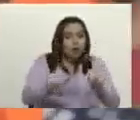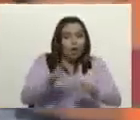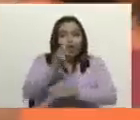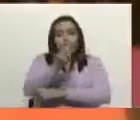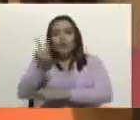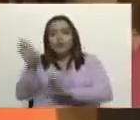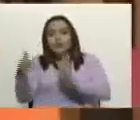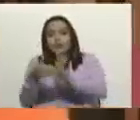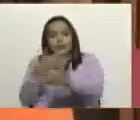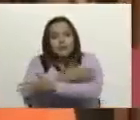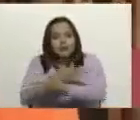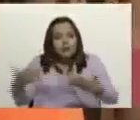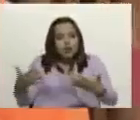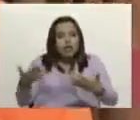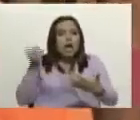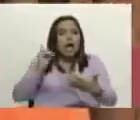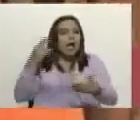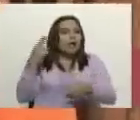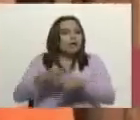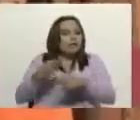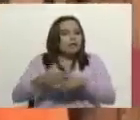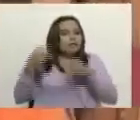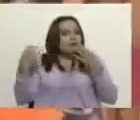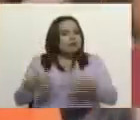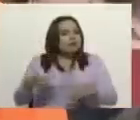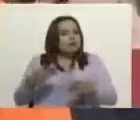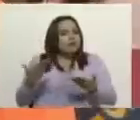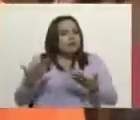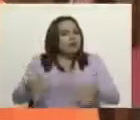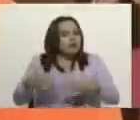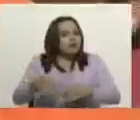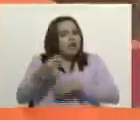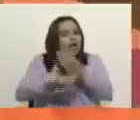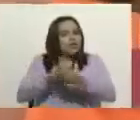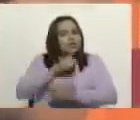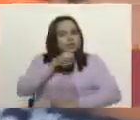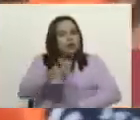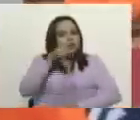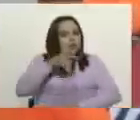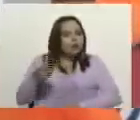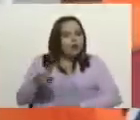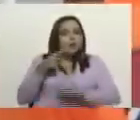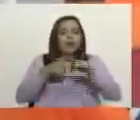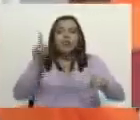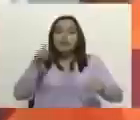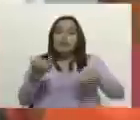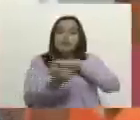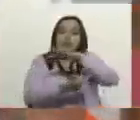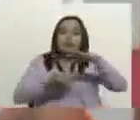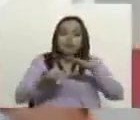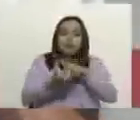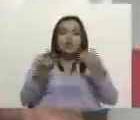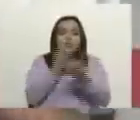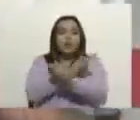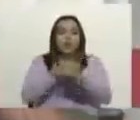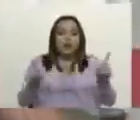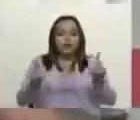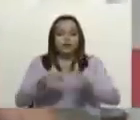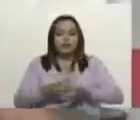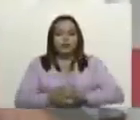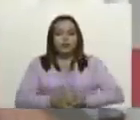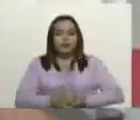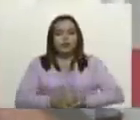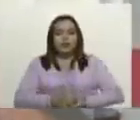son cuestiones extremadamente graves que le hacen daño al pueblo, pero también a las instituciones democráticas,